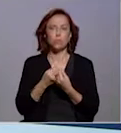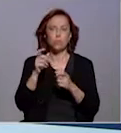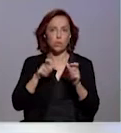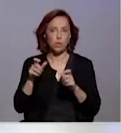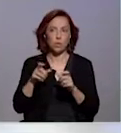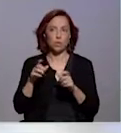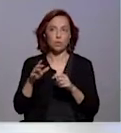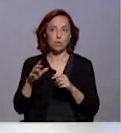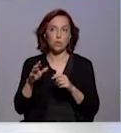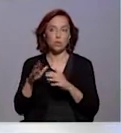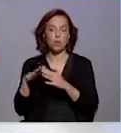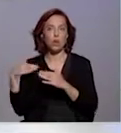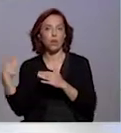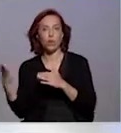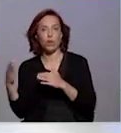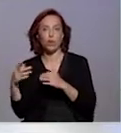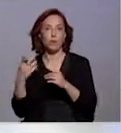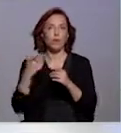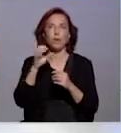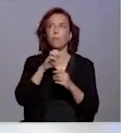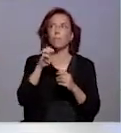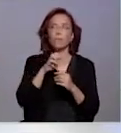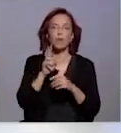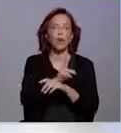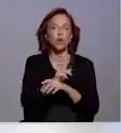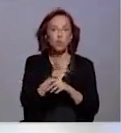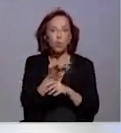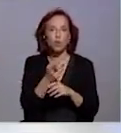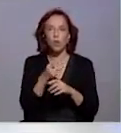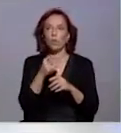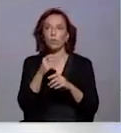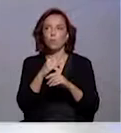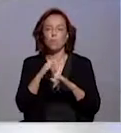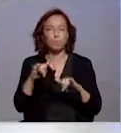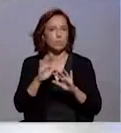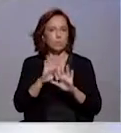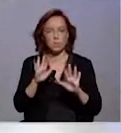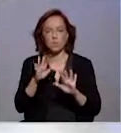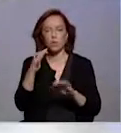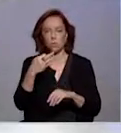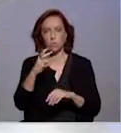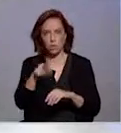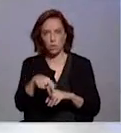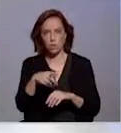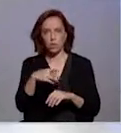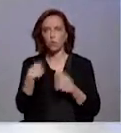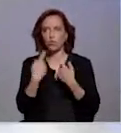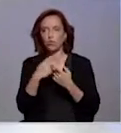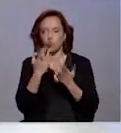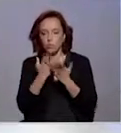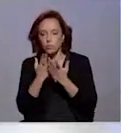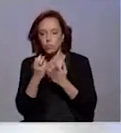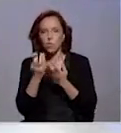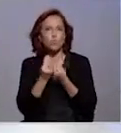por afuera de los portales es correcto lo que esto simplemente no sólo hacemos un relevamiento de una cantidad de miles de empleos que se